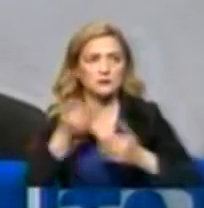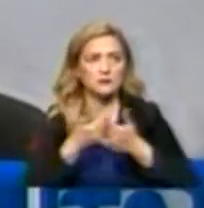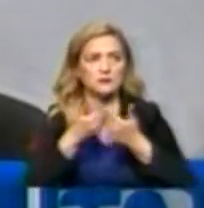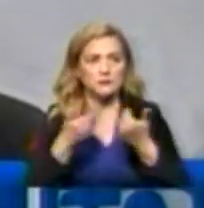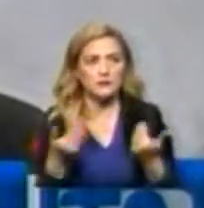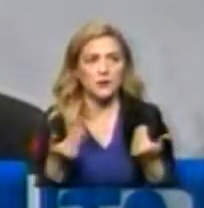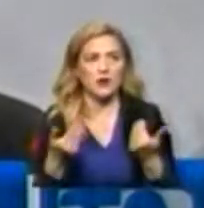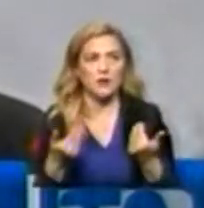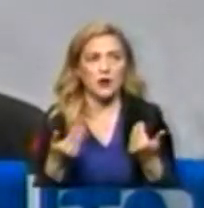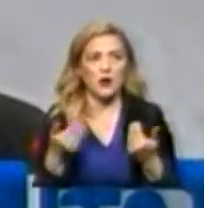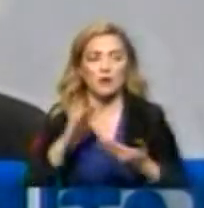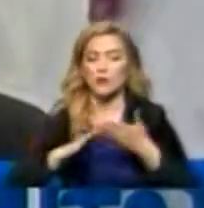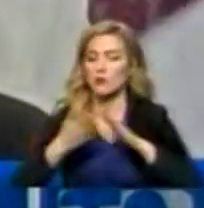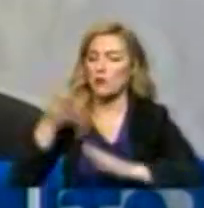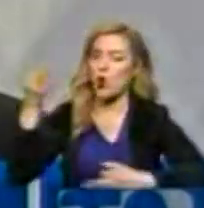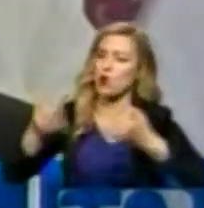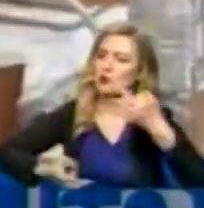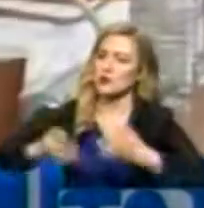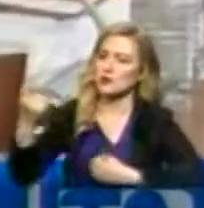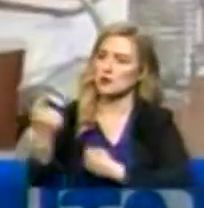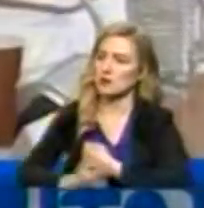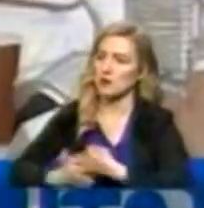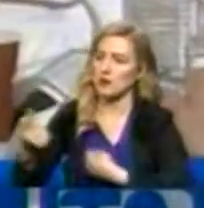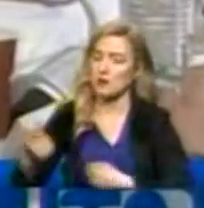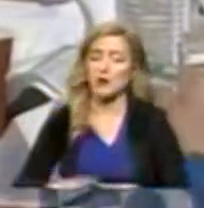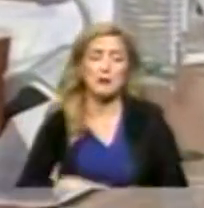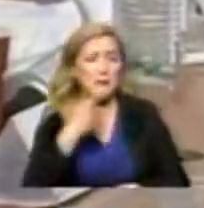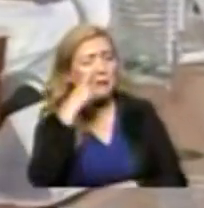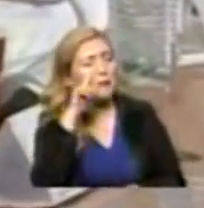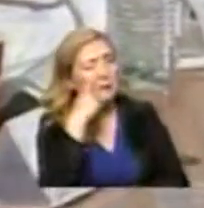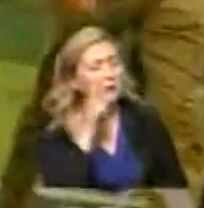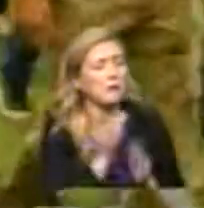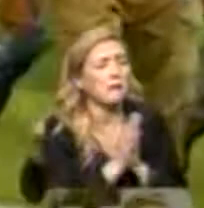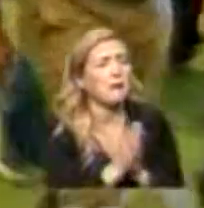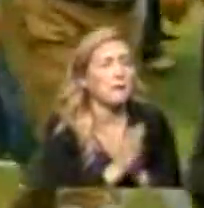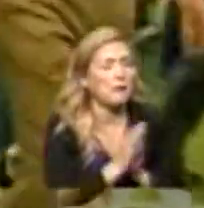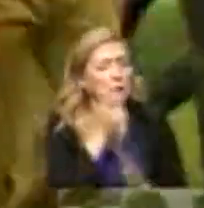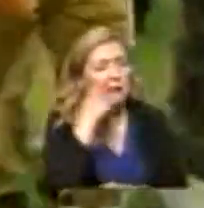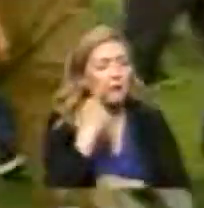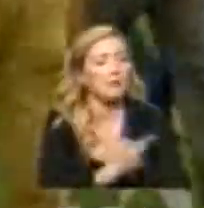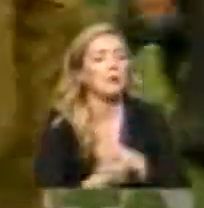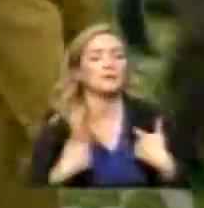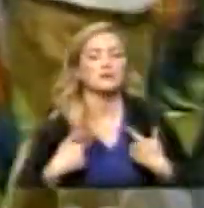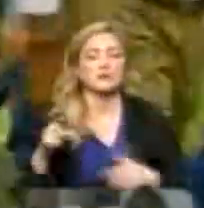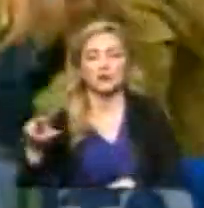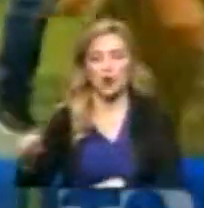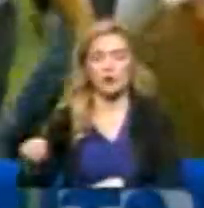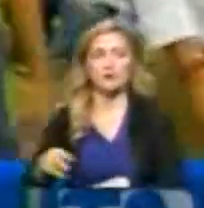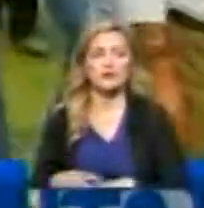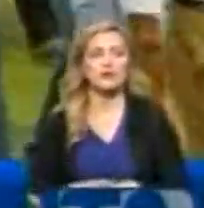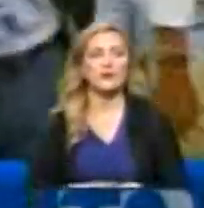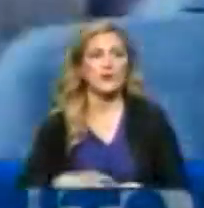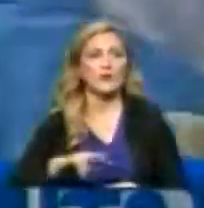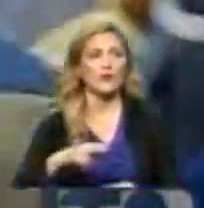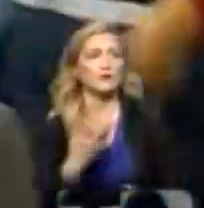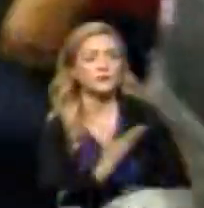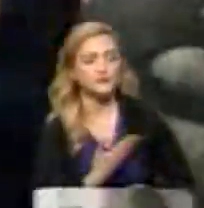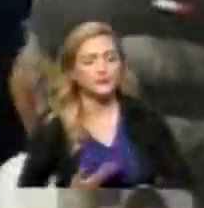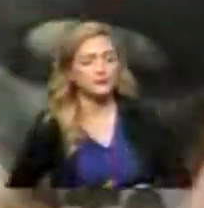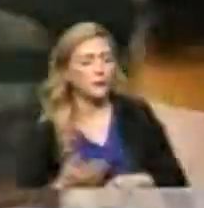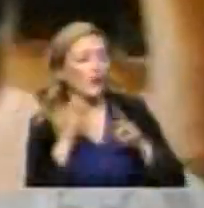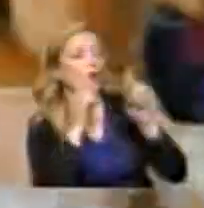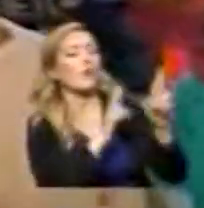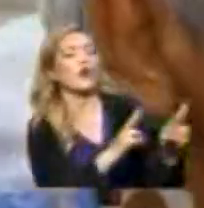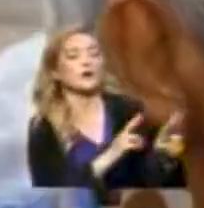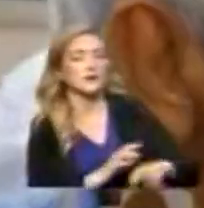hagan justicia indígena, no venga a lloriquear. Y ante la abierta advertencia, el vicepresidente de la República, Otto Sonnenholzner, se pronunció